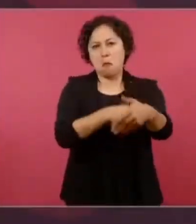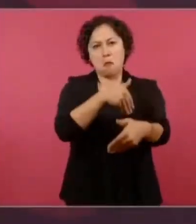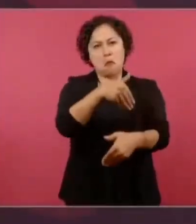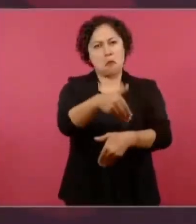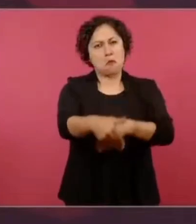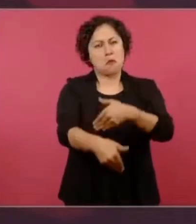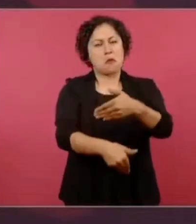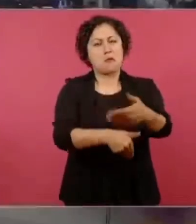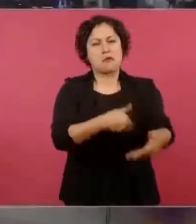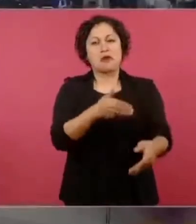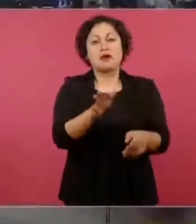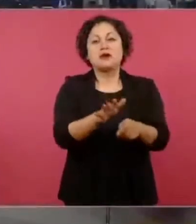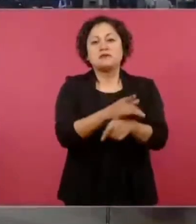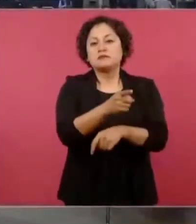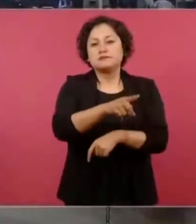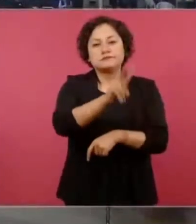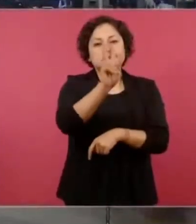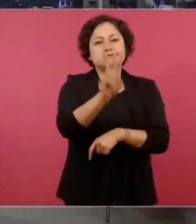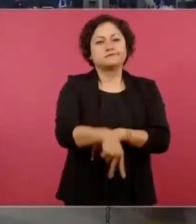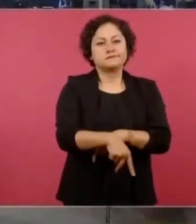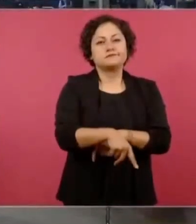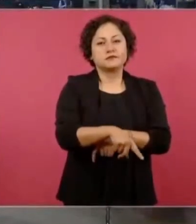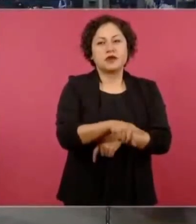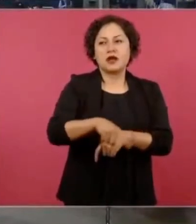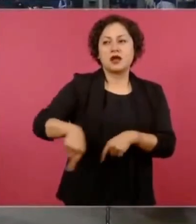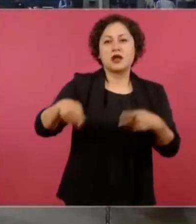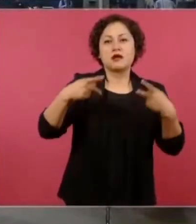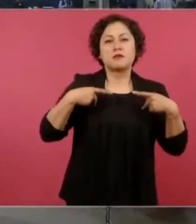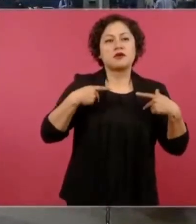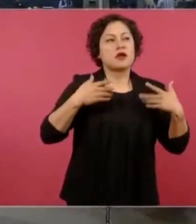con Fox,